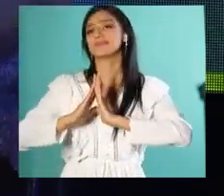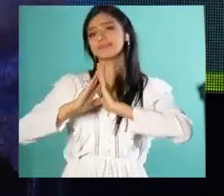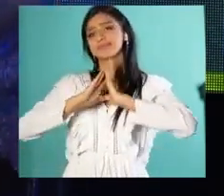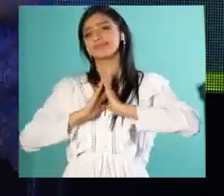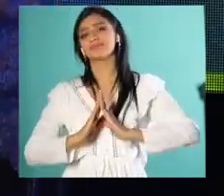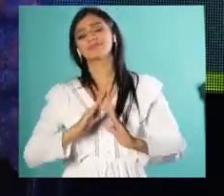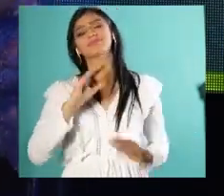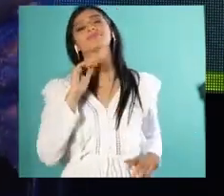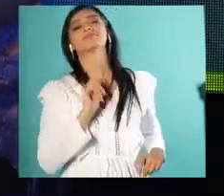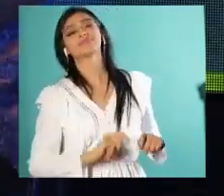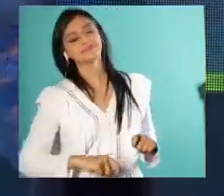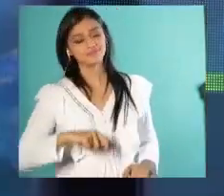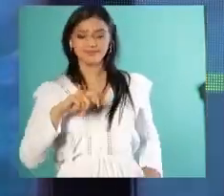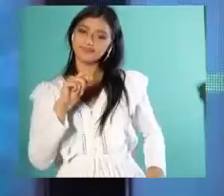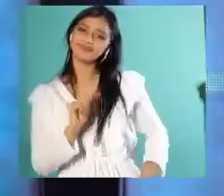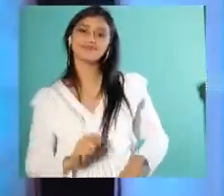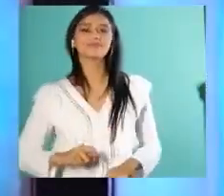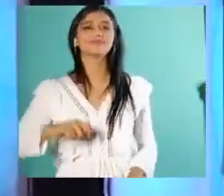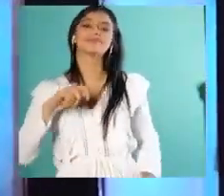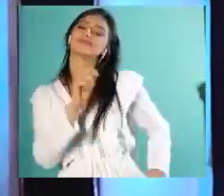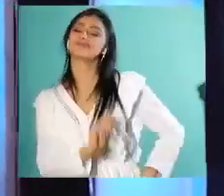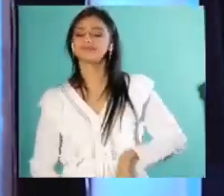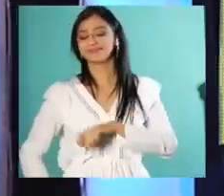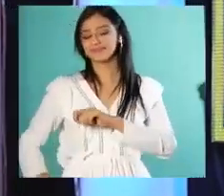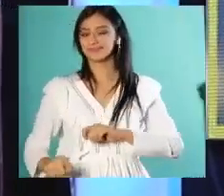lo desfiao, no.